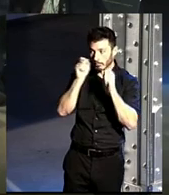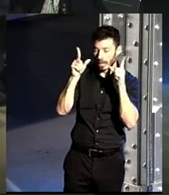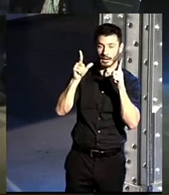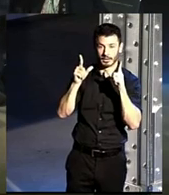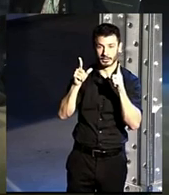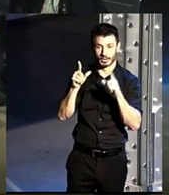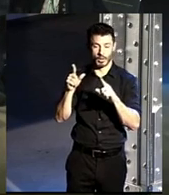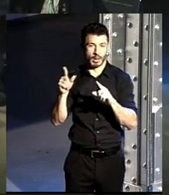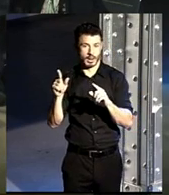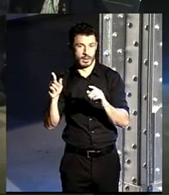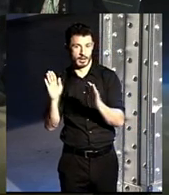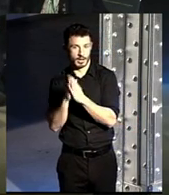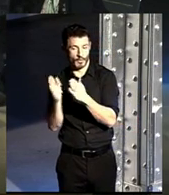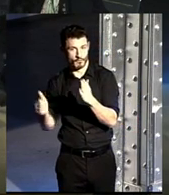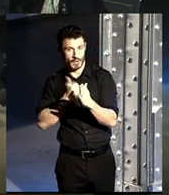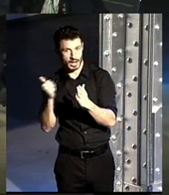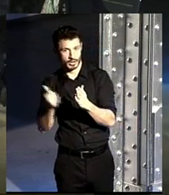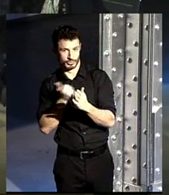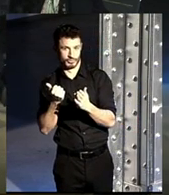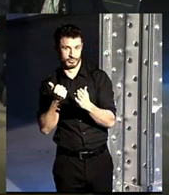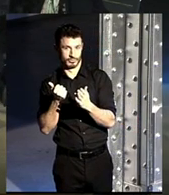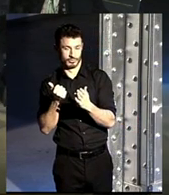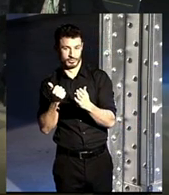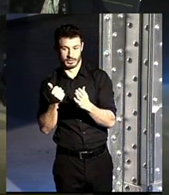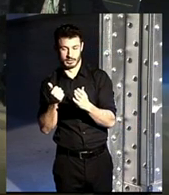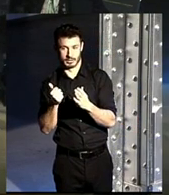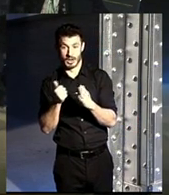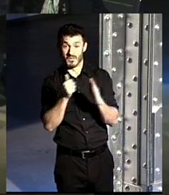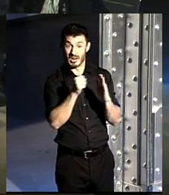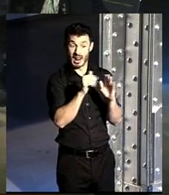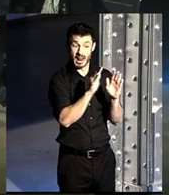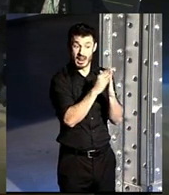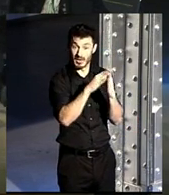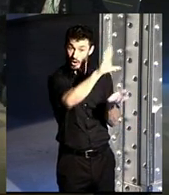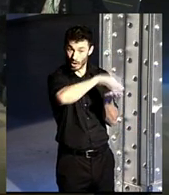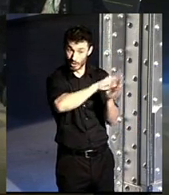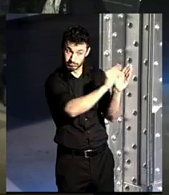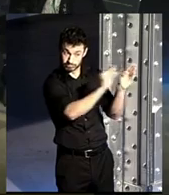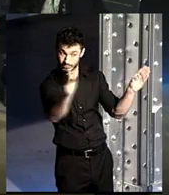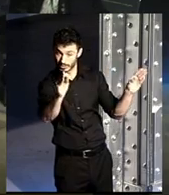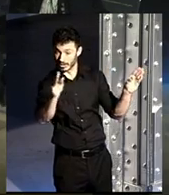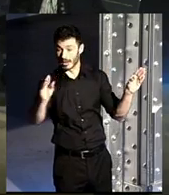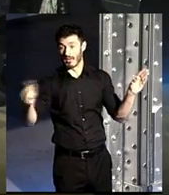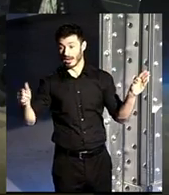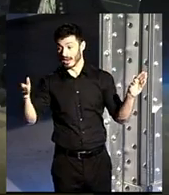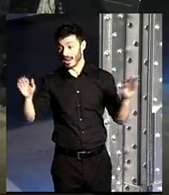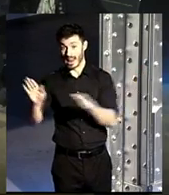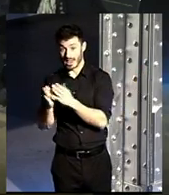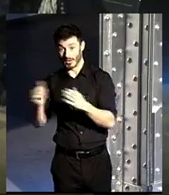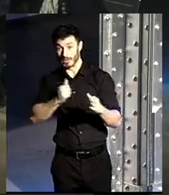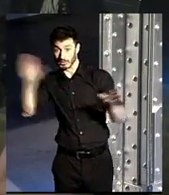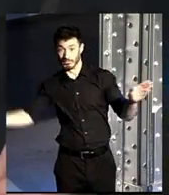en una colección de libros me parece un poco... Bruguera. Bueno. Pues, pero es un libro